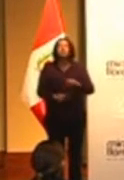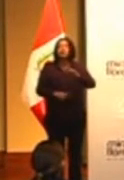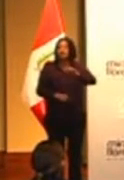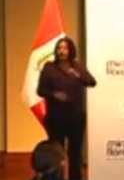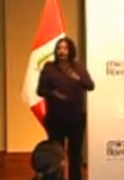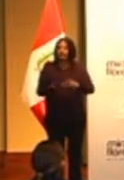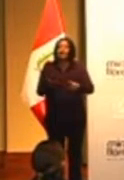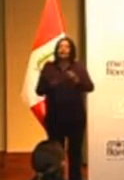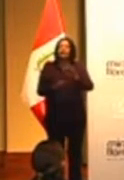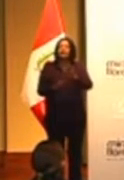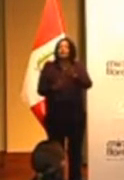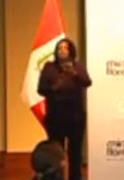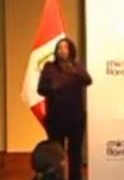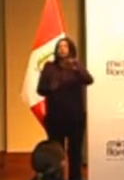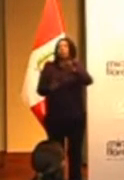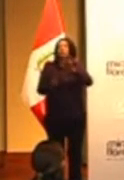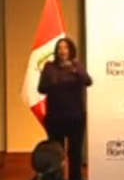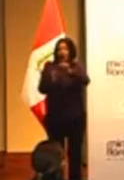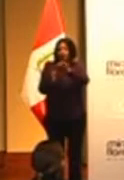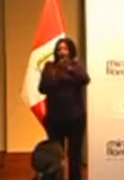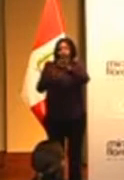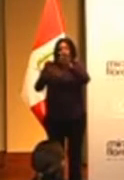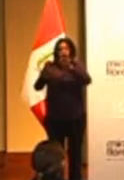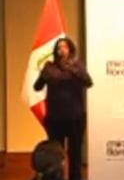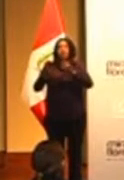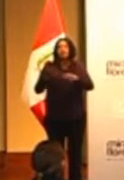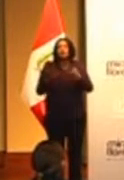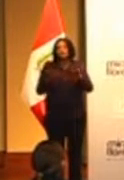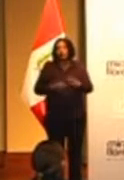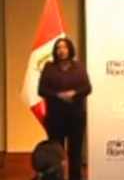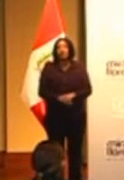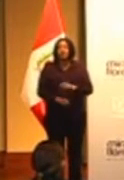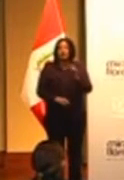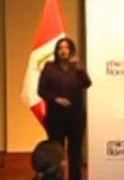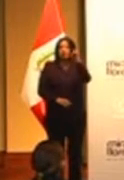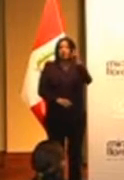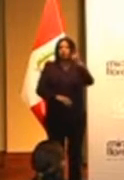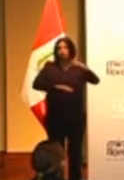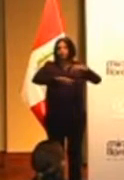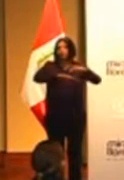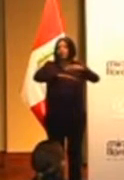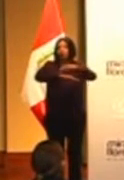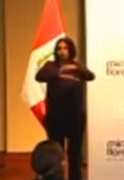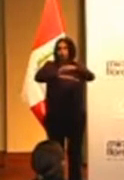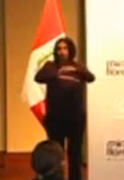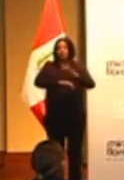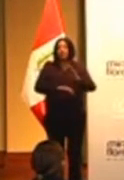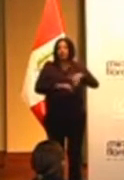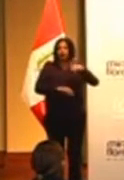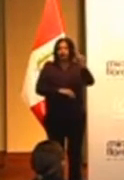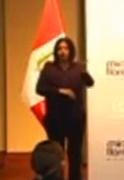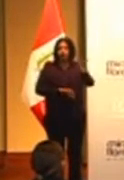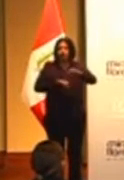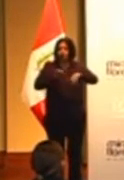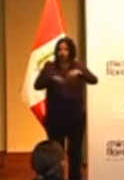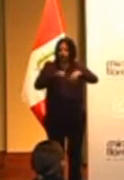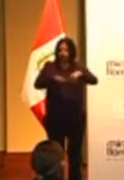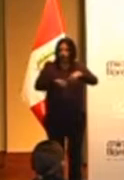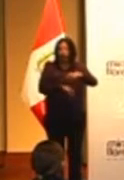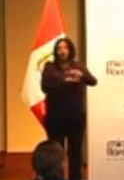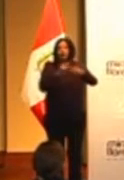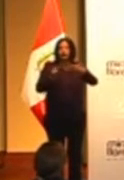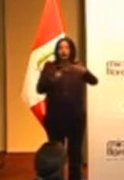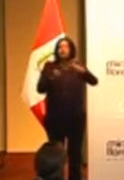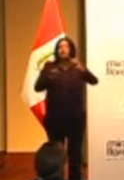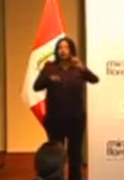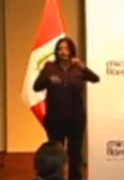que priorizar en el orden modal, primero al peatón, después al ciclista, después